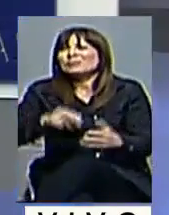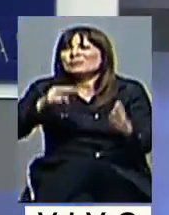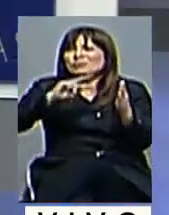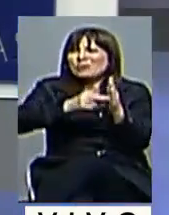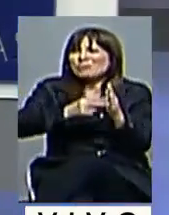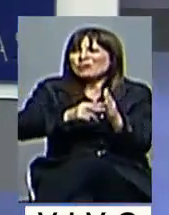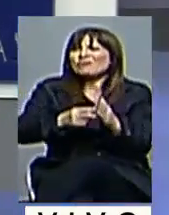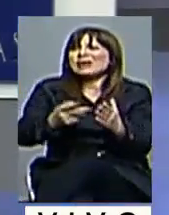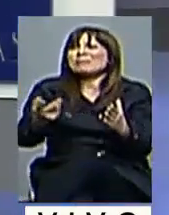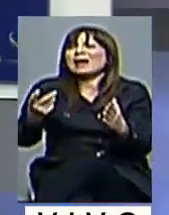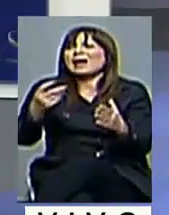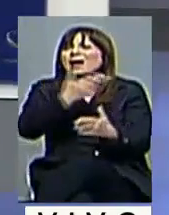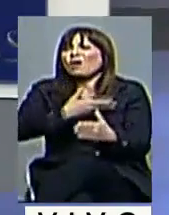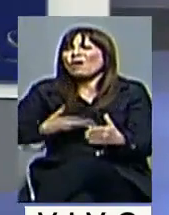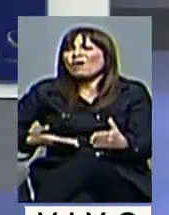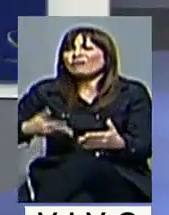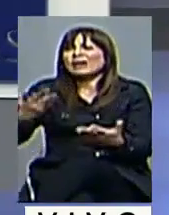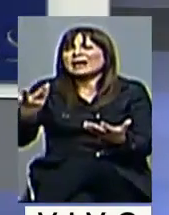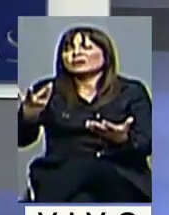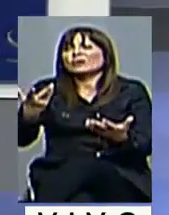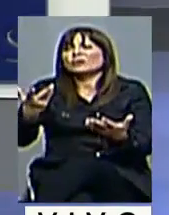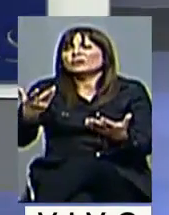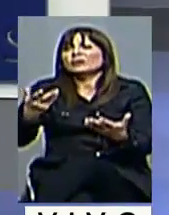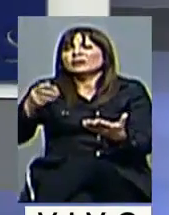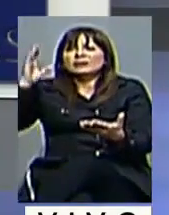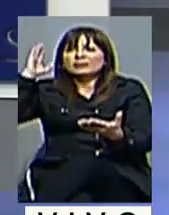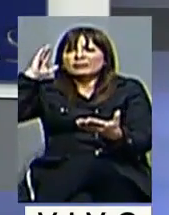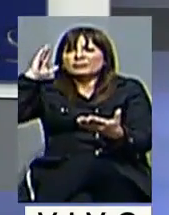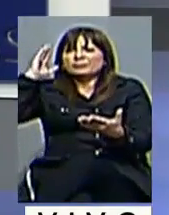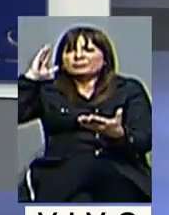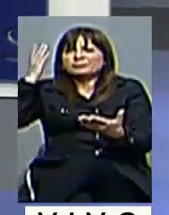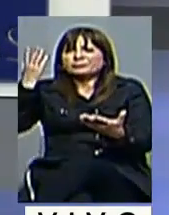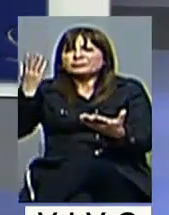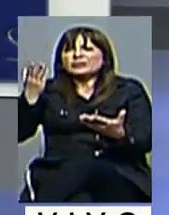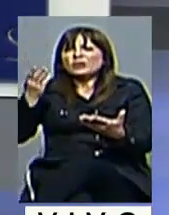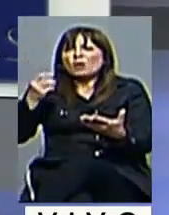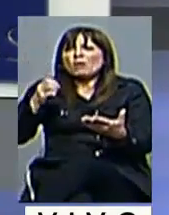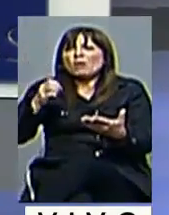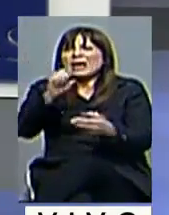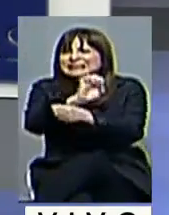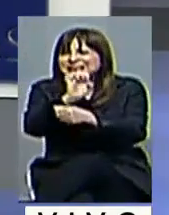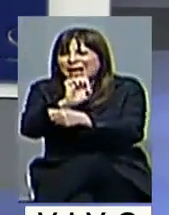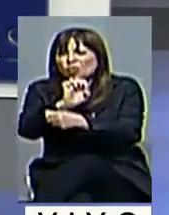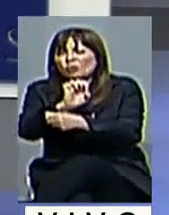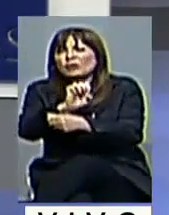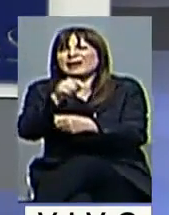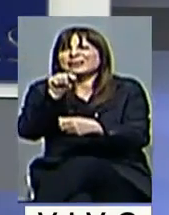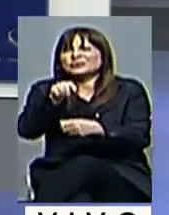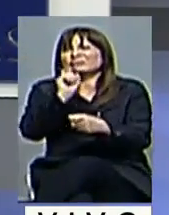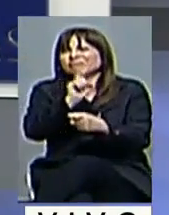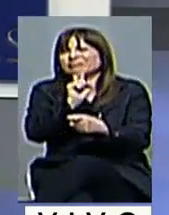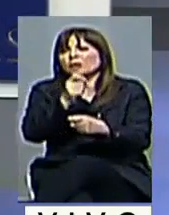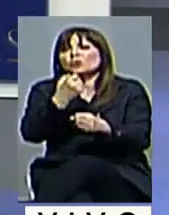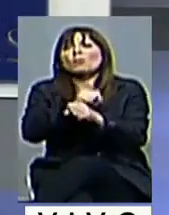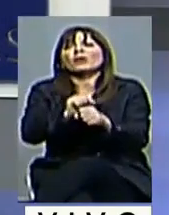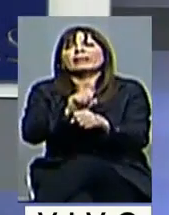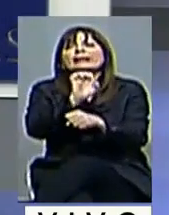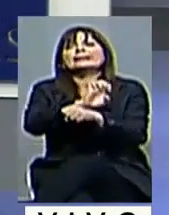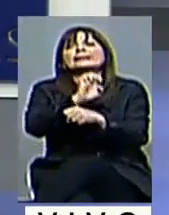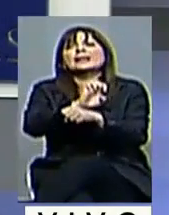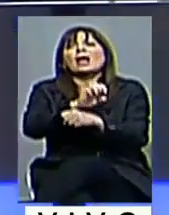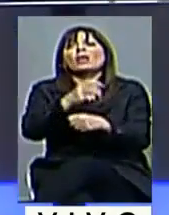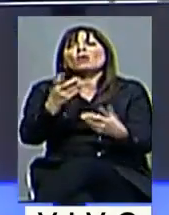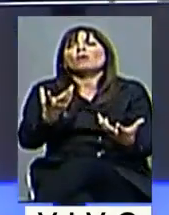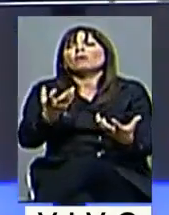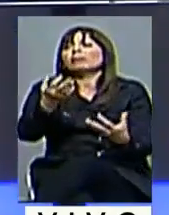que generalmente gobiernos centralistas se lo plantean desde el Estado y ahí lógicamente es criticado. No puede el Estado decirme cuántos